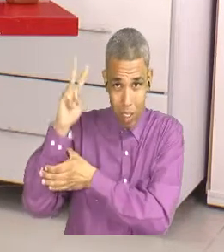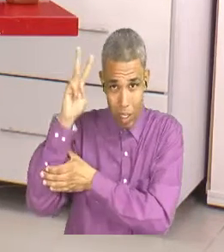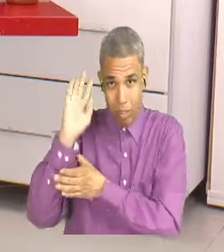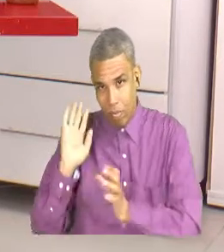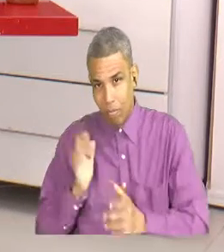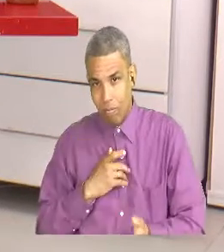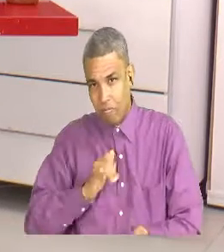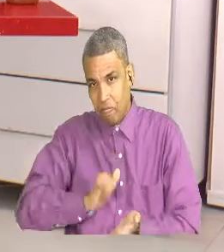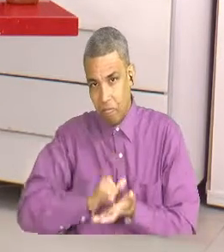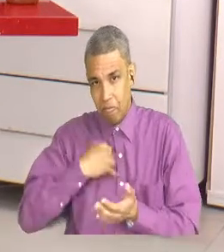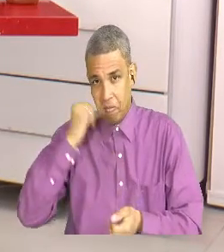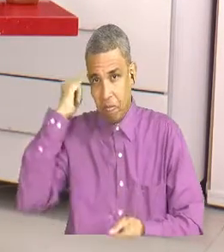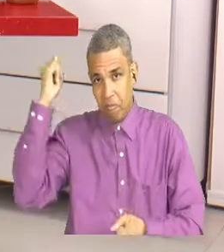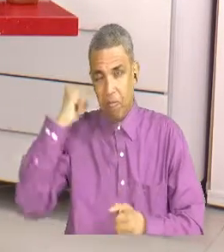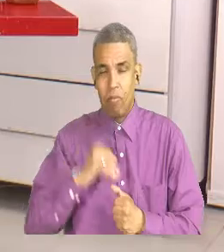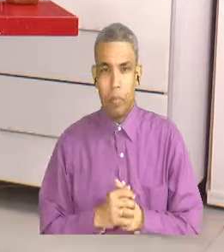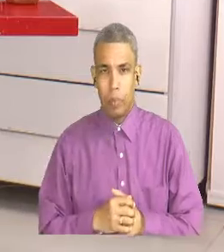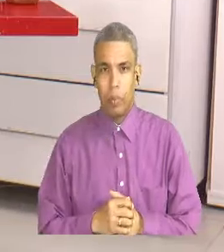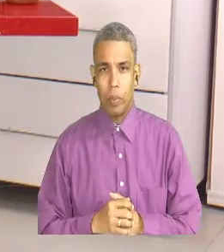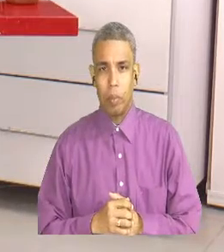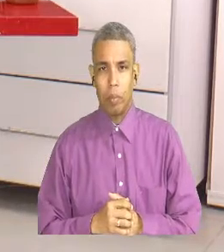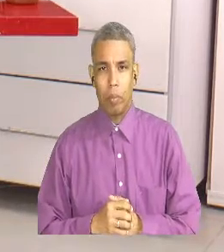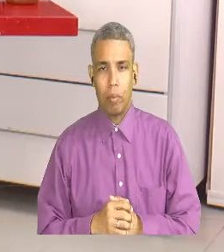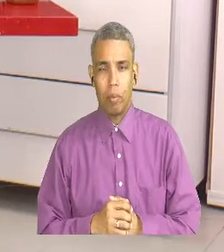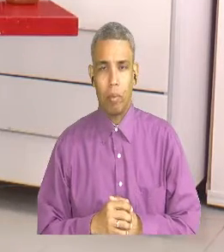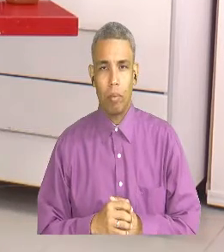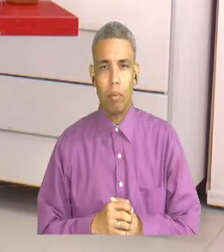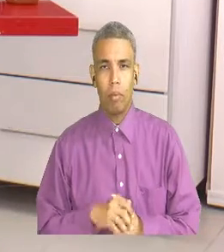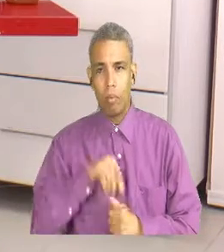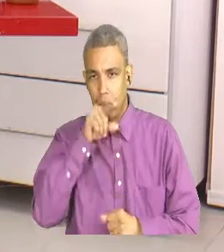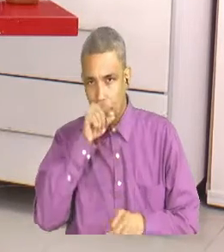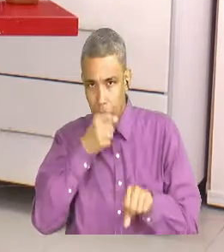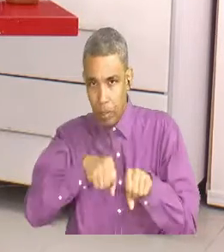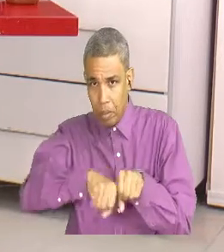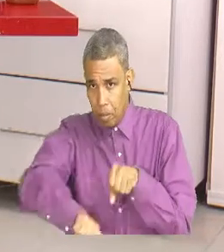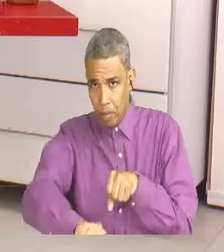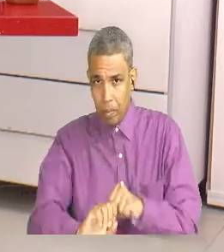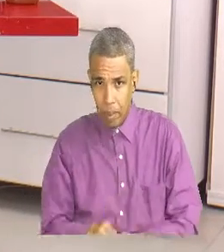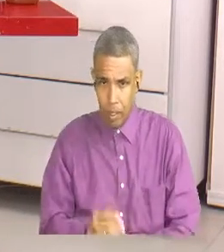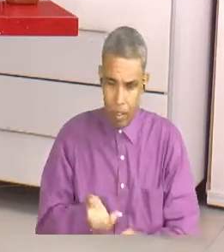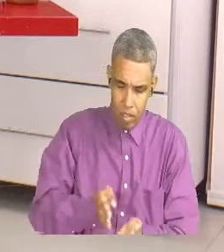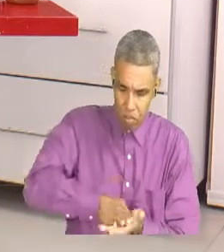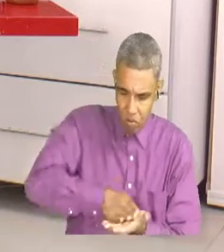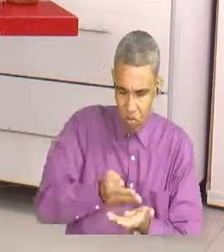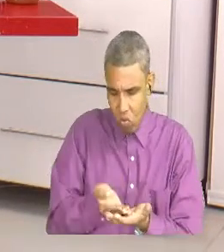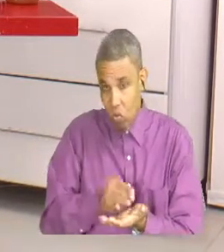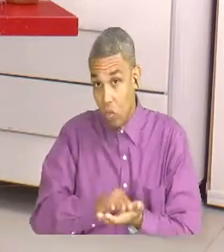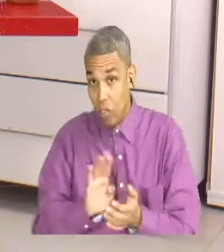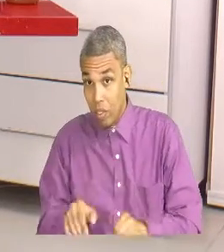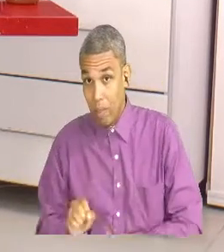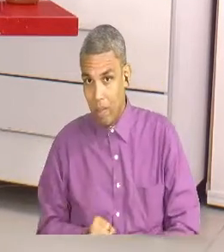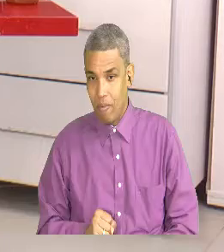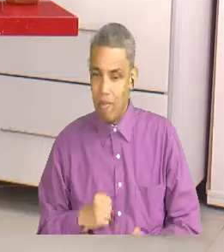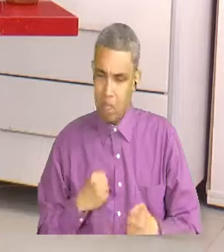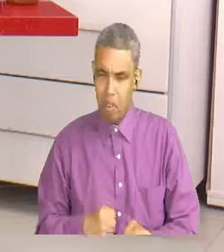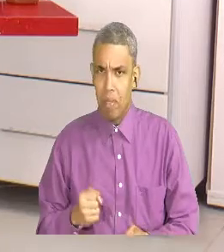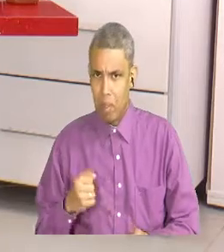vegetariana, que la vamos a coronar con un filetico de pechuga, unas tiritas de pollo, para que haya proteína también en la